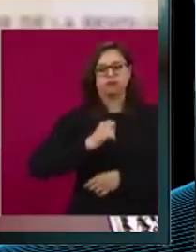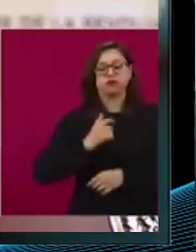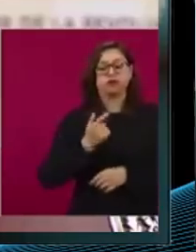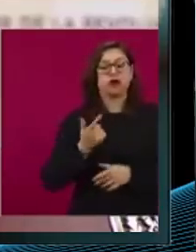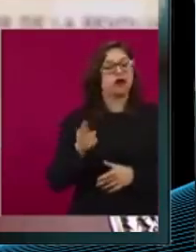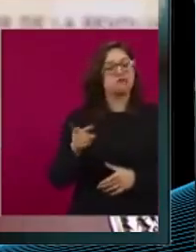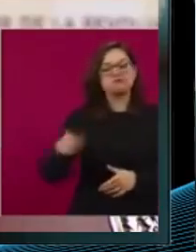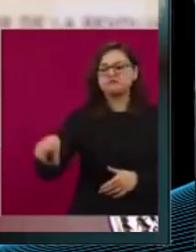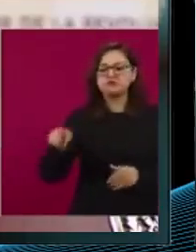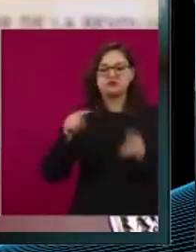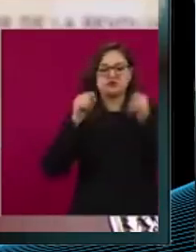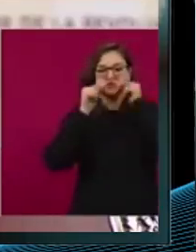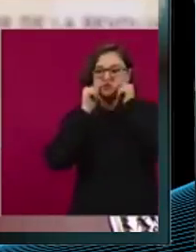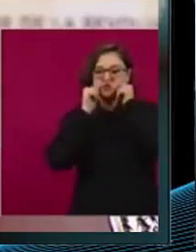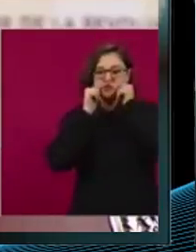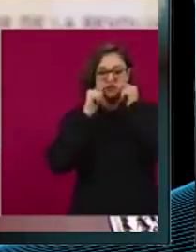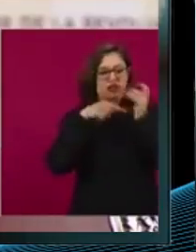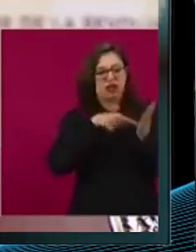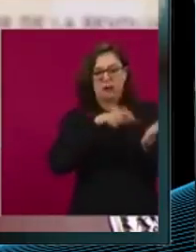o violan